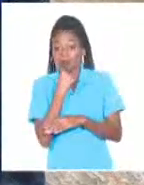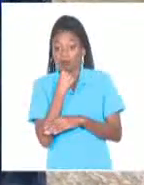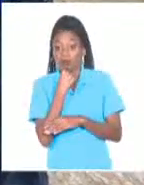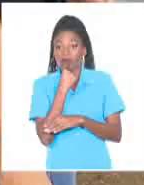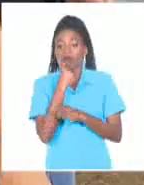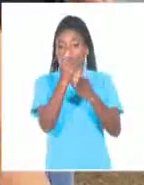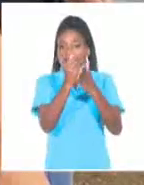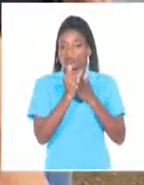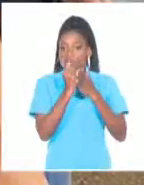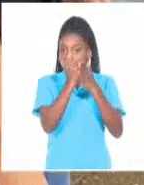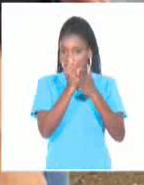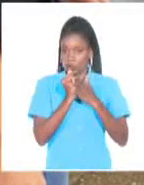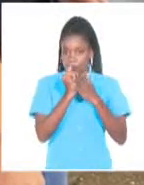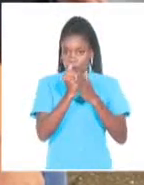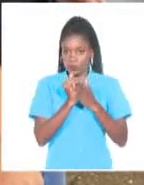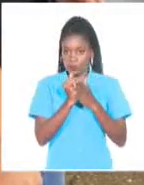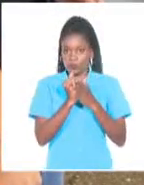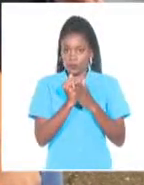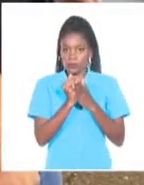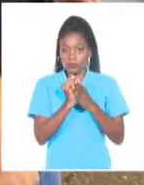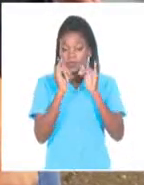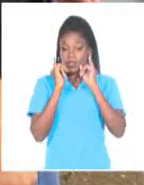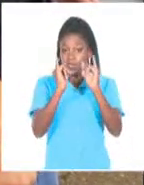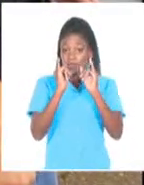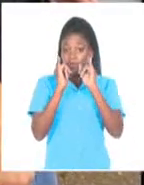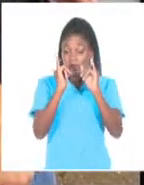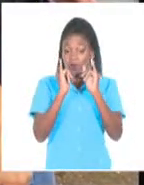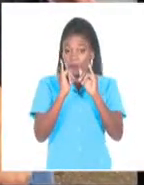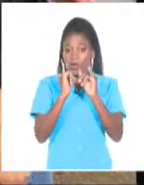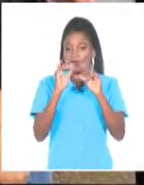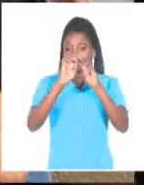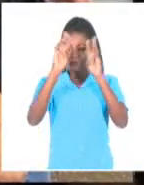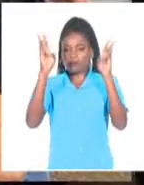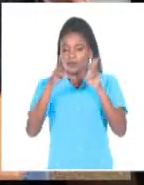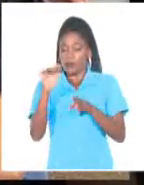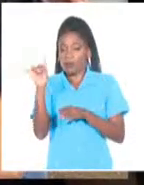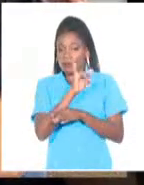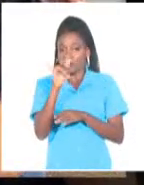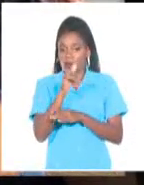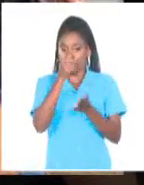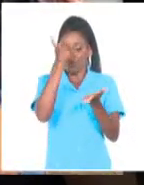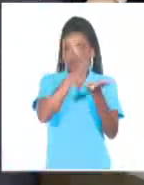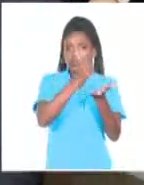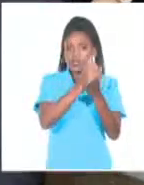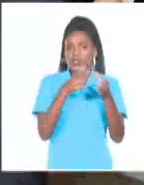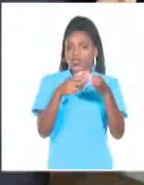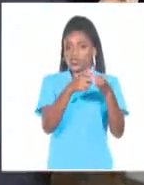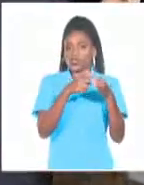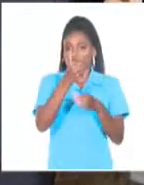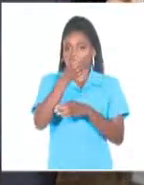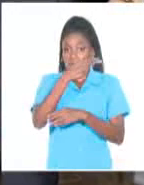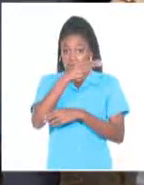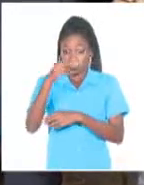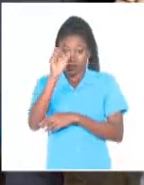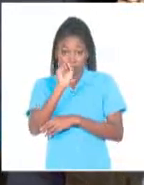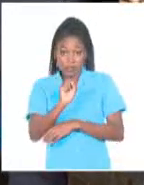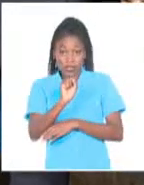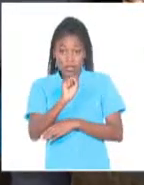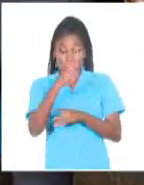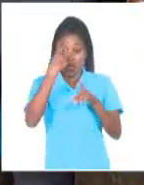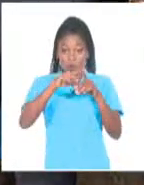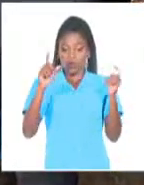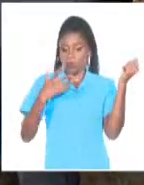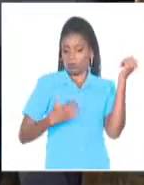ayuda solidaria informa prensa latina que también fueron beneficiadas la sede de la asociación hermanos aís con instrumentos